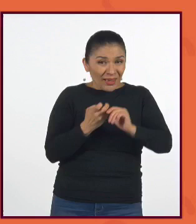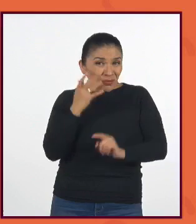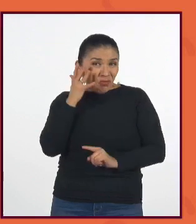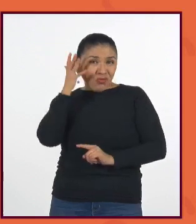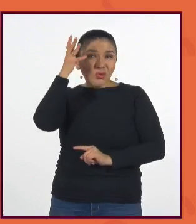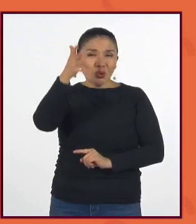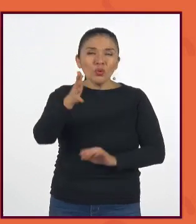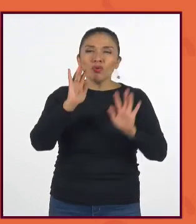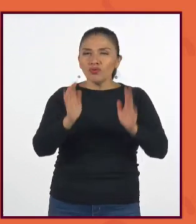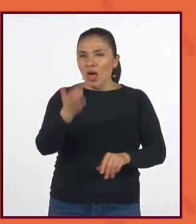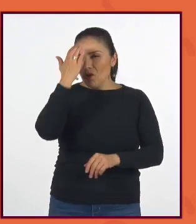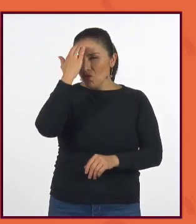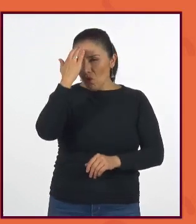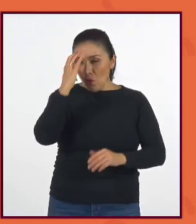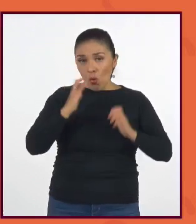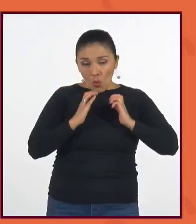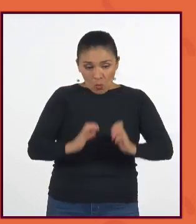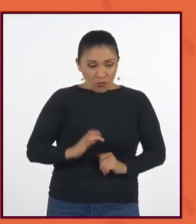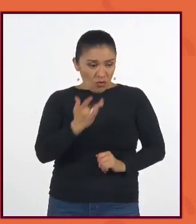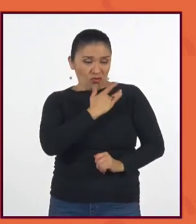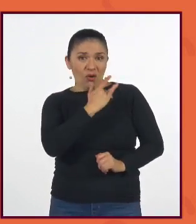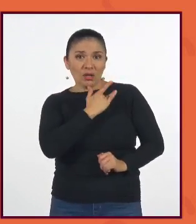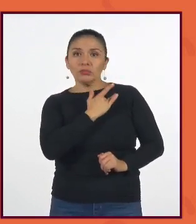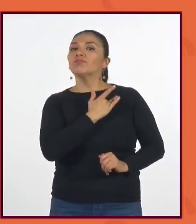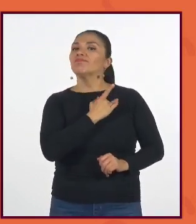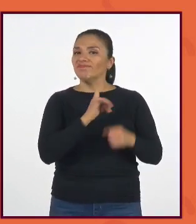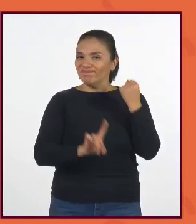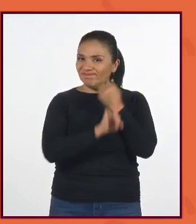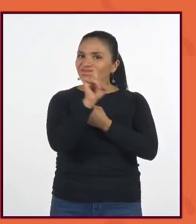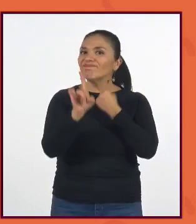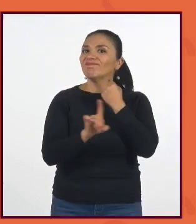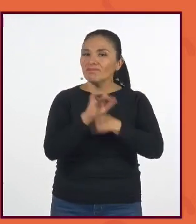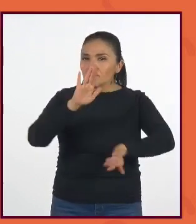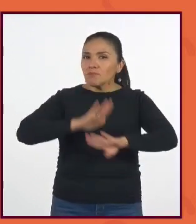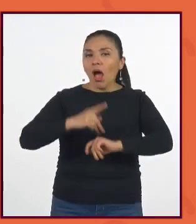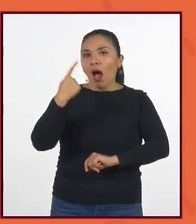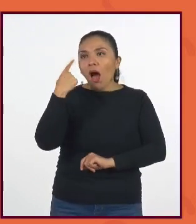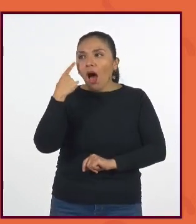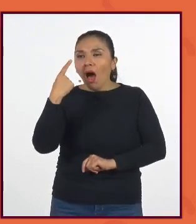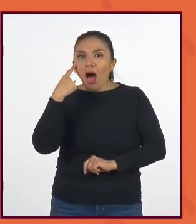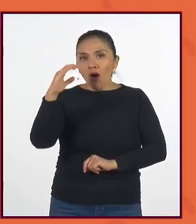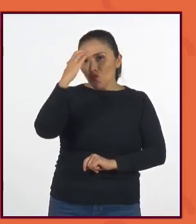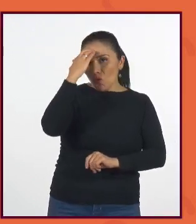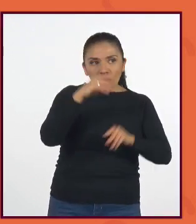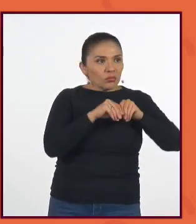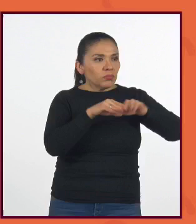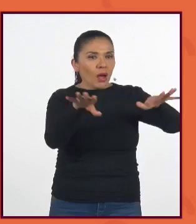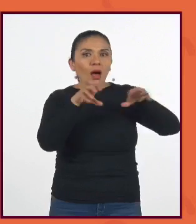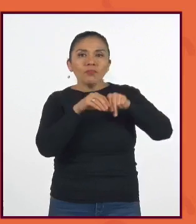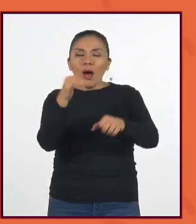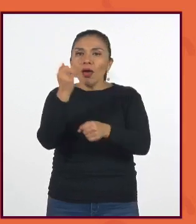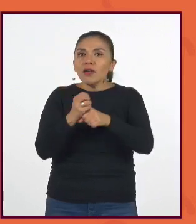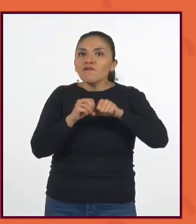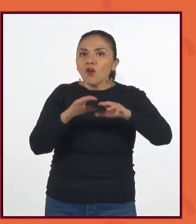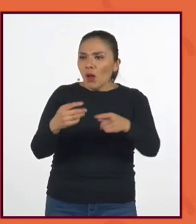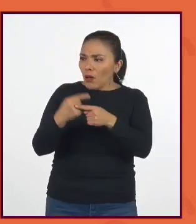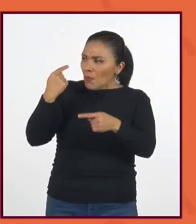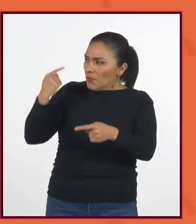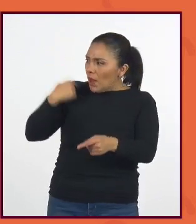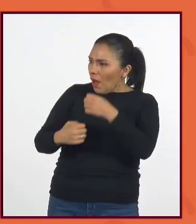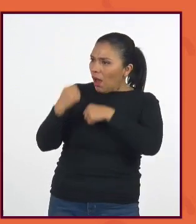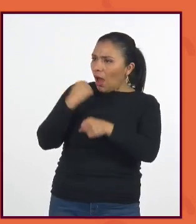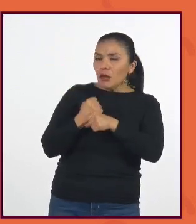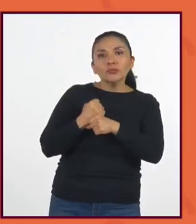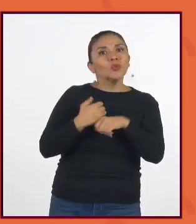conocido cómo afecta el sistema cardiovascular. Cada vez tenemos más información. A lo largo de los años, esta información ha sido